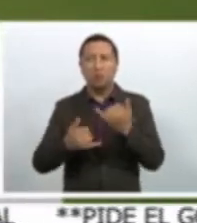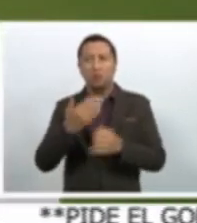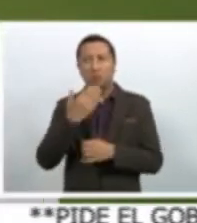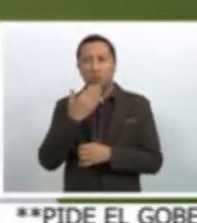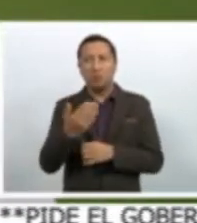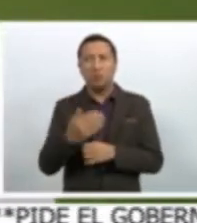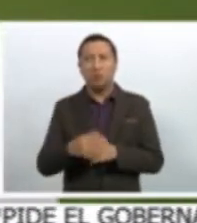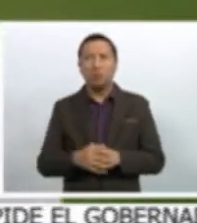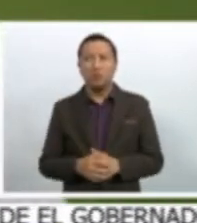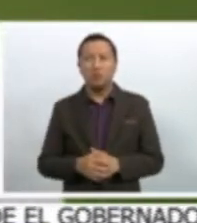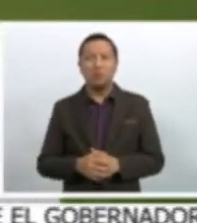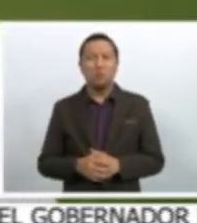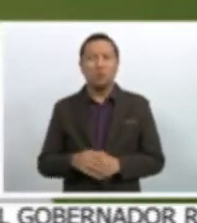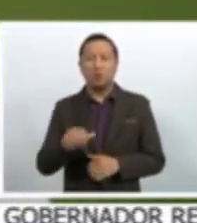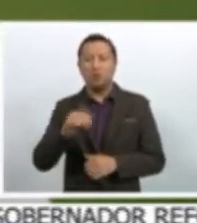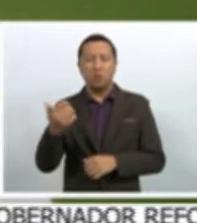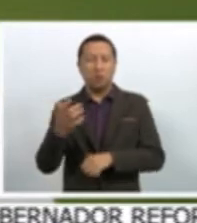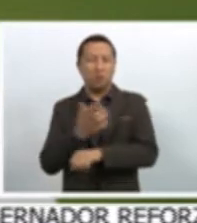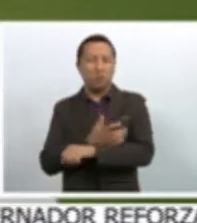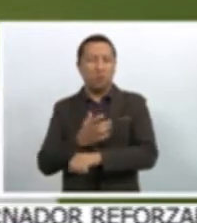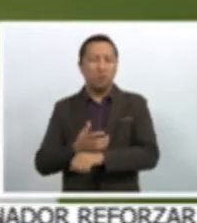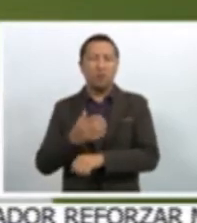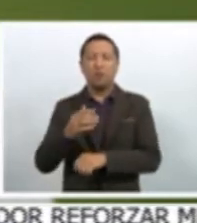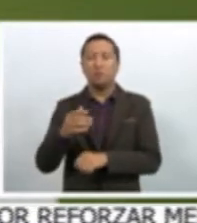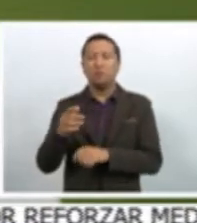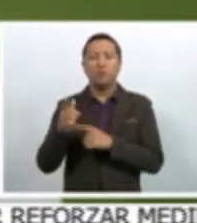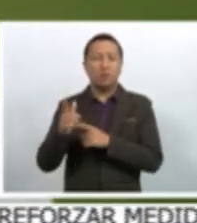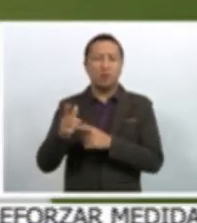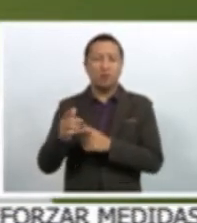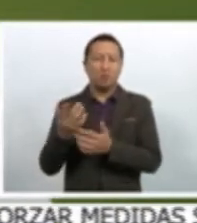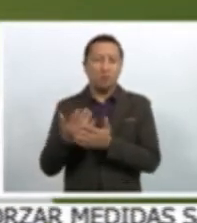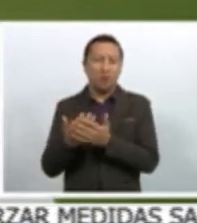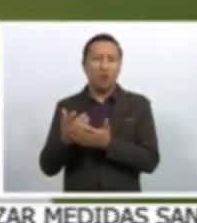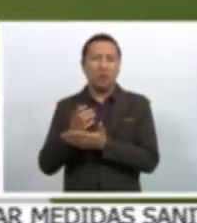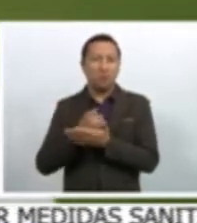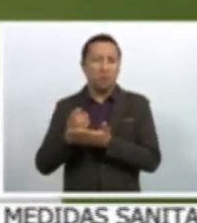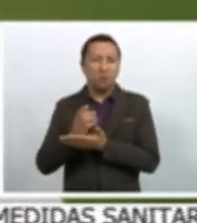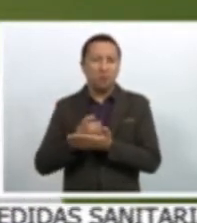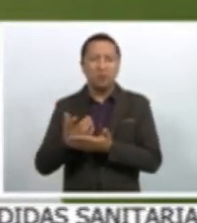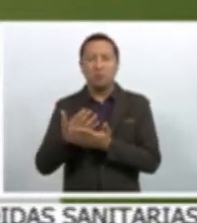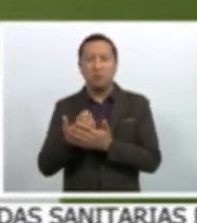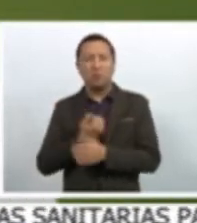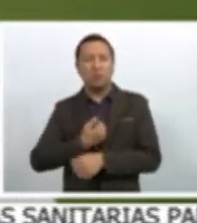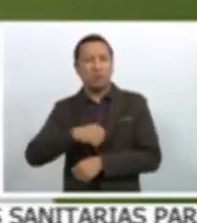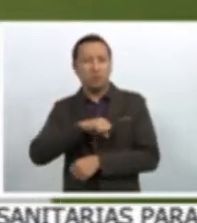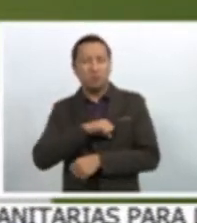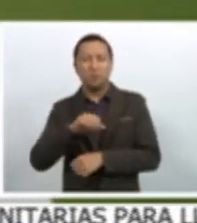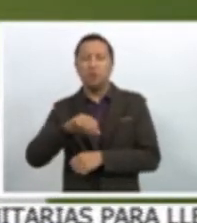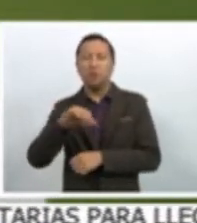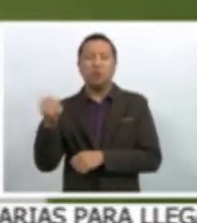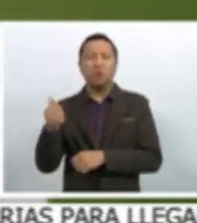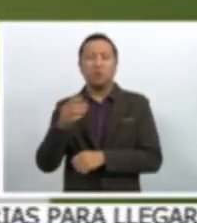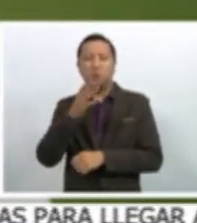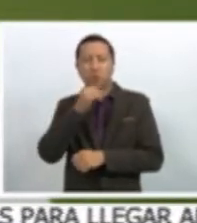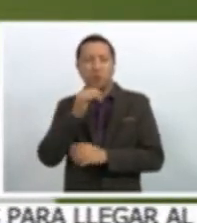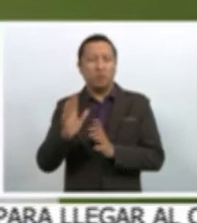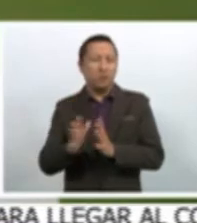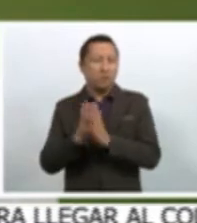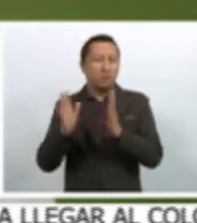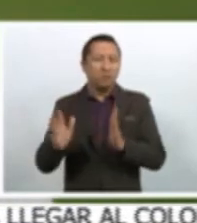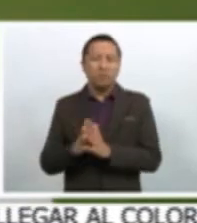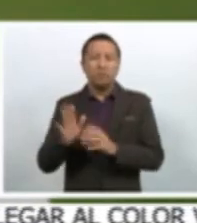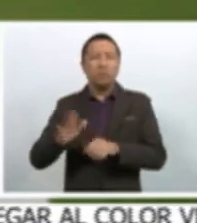Jonah todavía sigue en recuperación, y el otro que recuperamos es Tonatiuh, que no pudo tener actividad el torneo, el partido pasado,